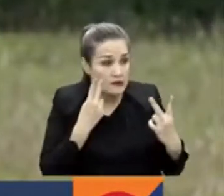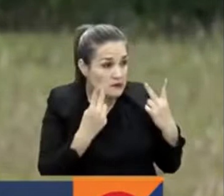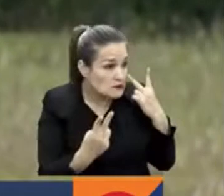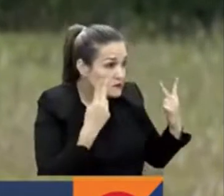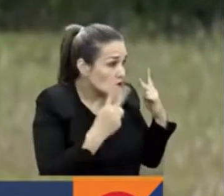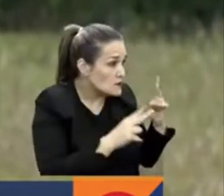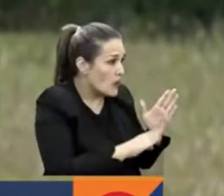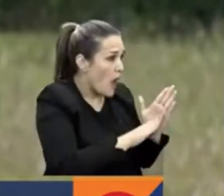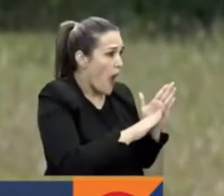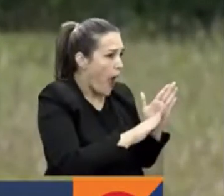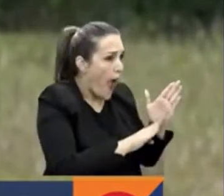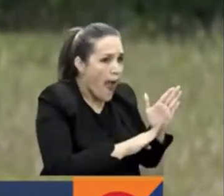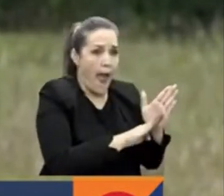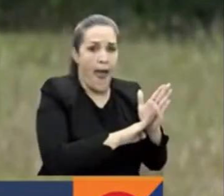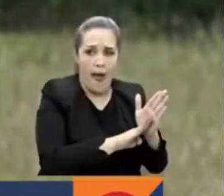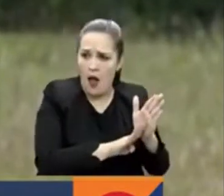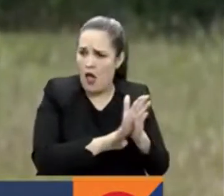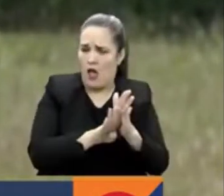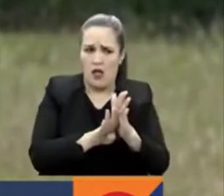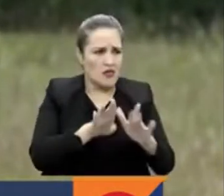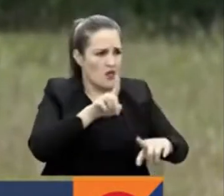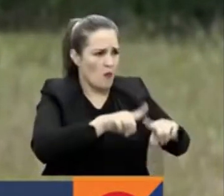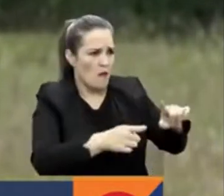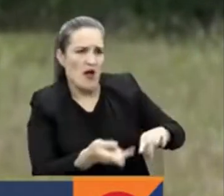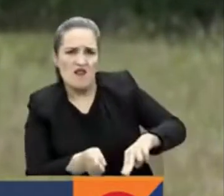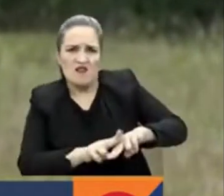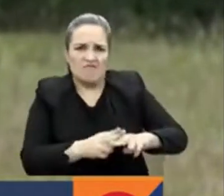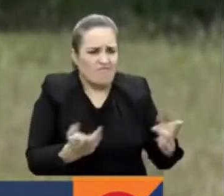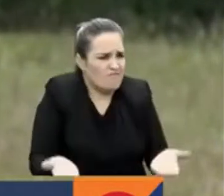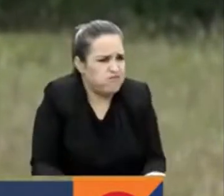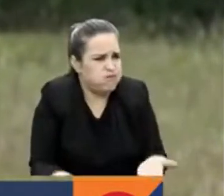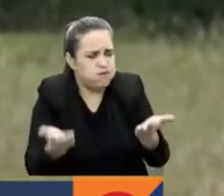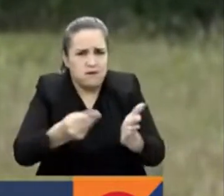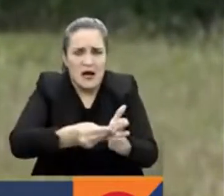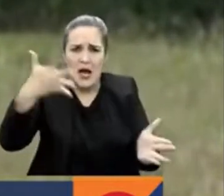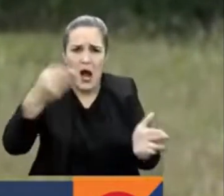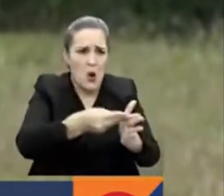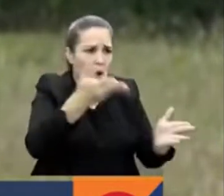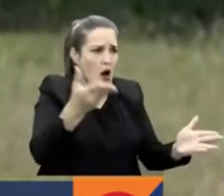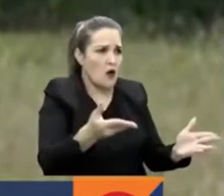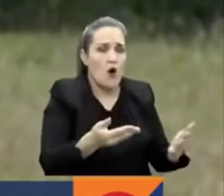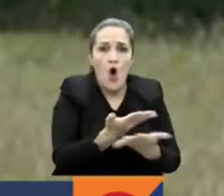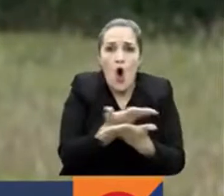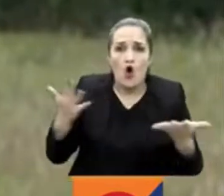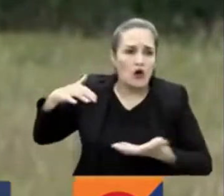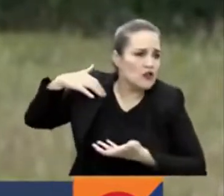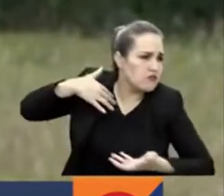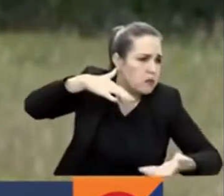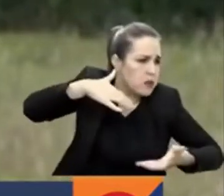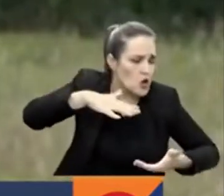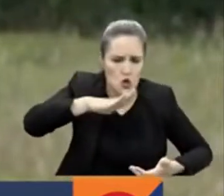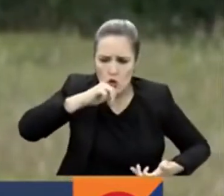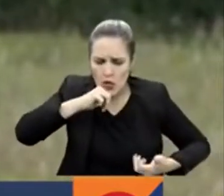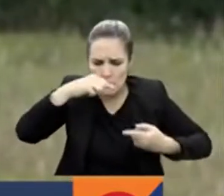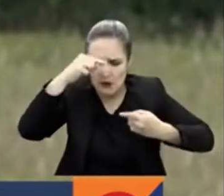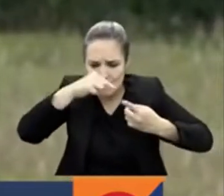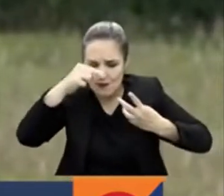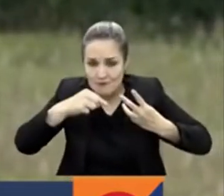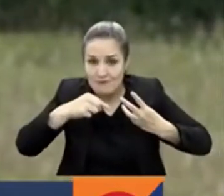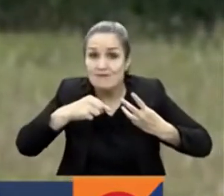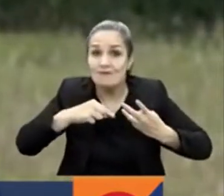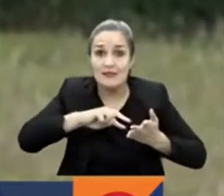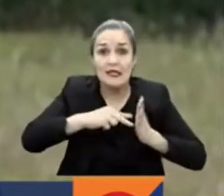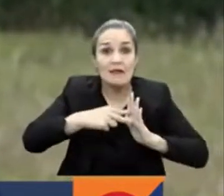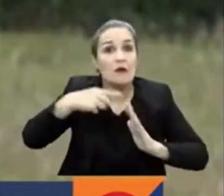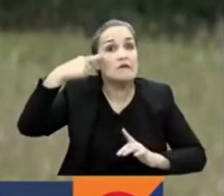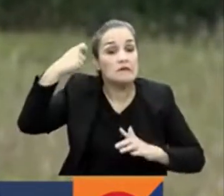el aumento de la inflación, la escasez de materias primas y las interrupciones en la cadena de suministros no son desafíos menores